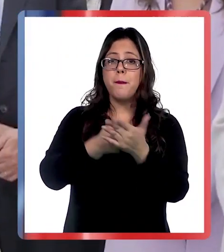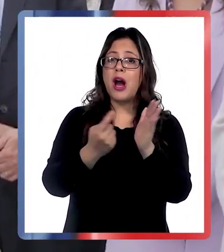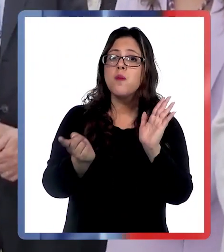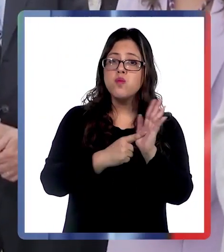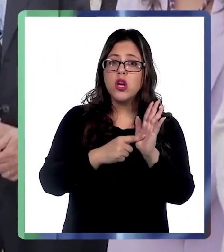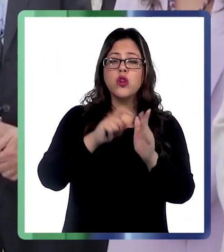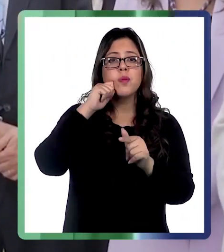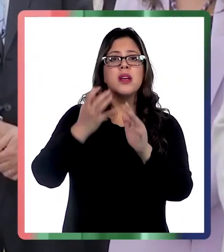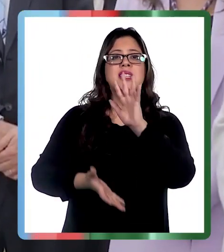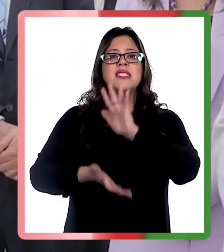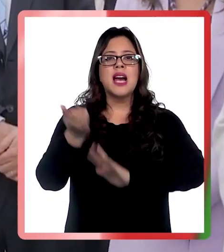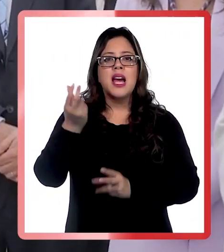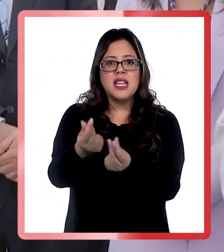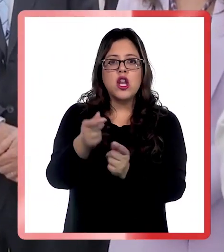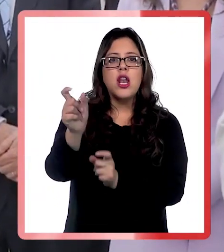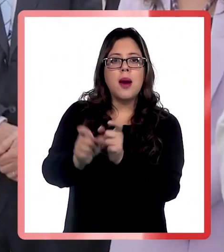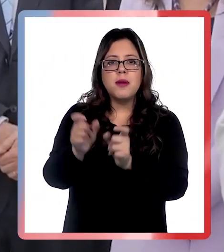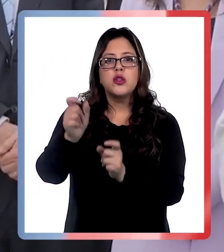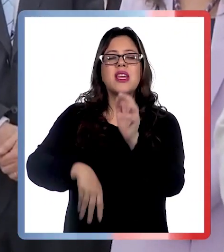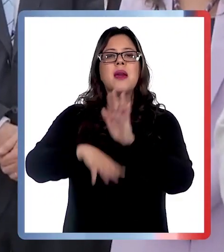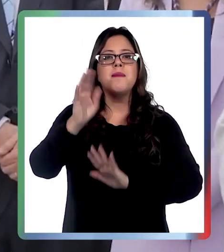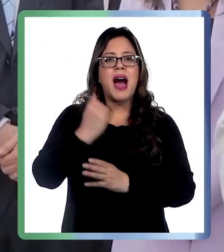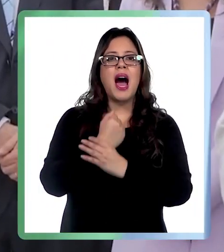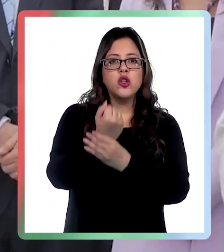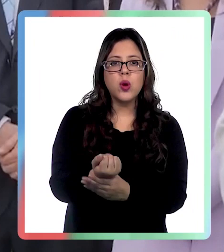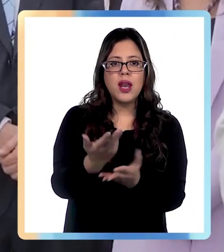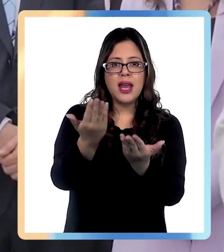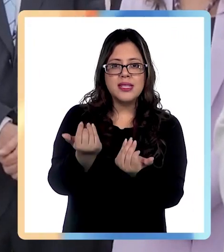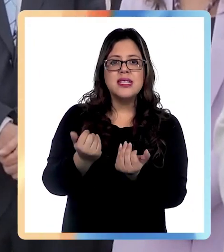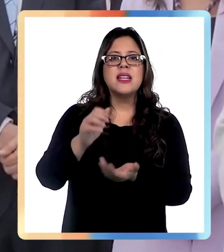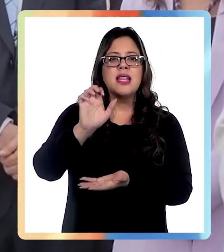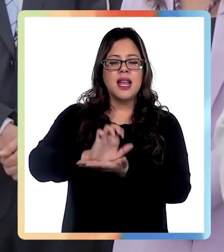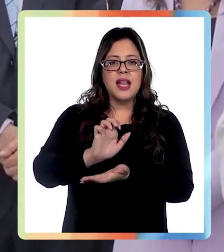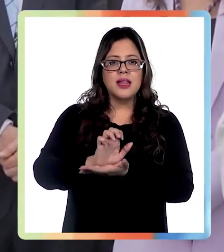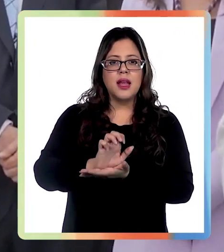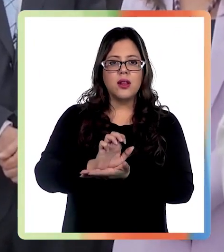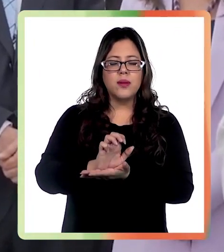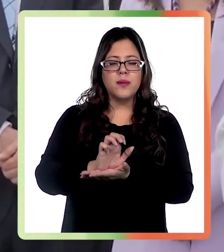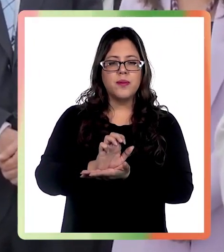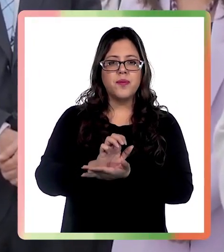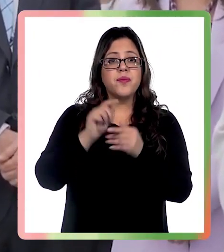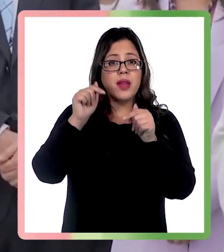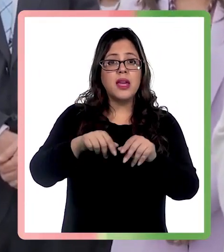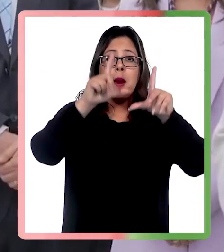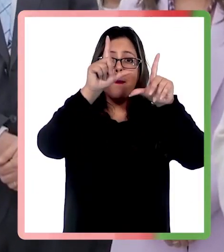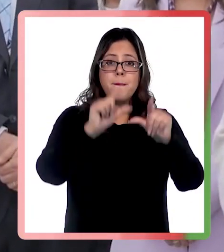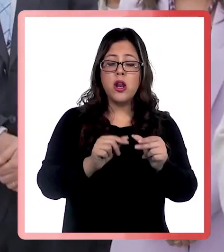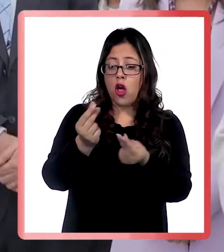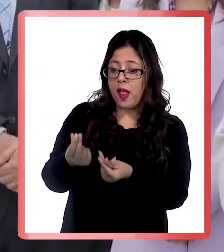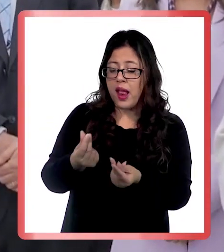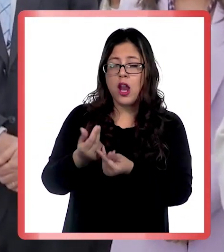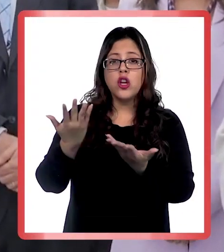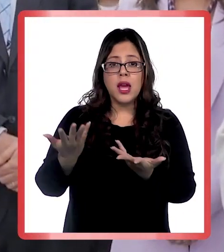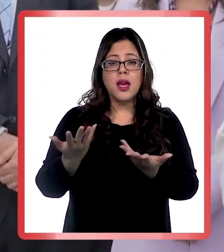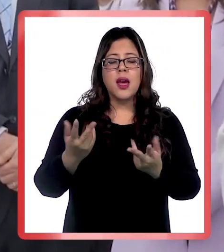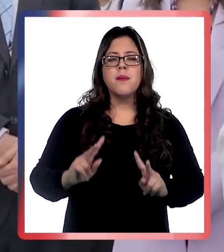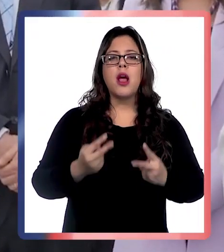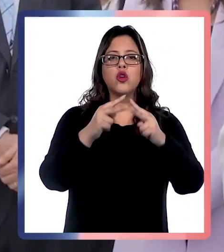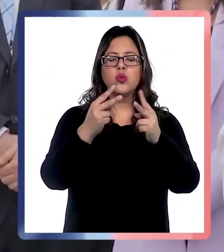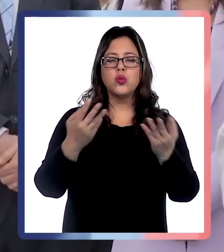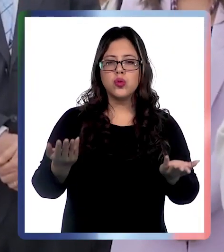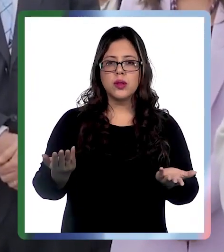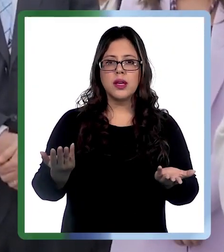de impuestos es quitarle recursos a los chilenos que más ayuda necesitan por parte del Estado es tener menos recursos para